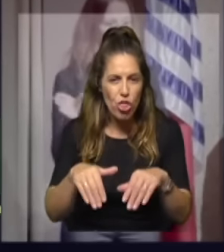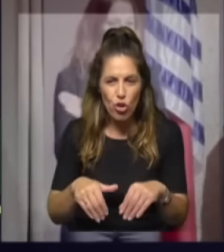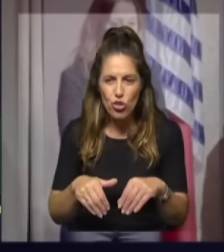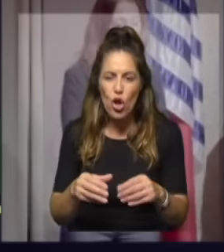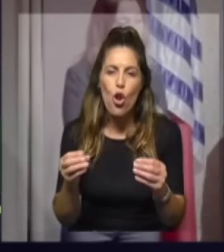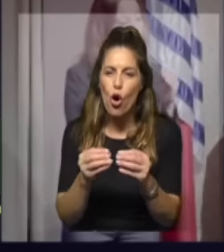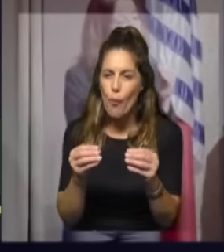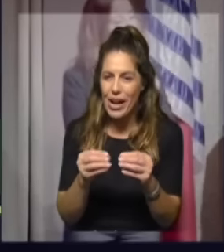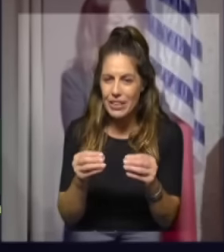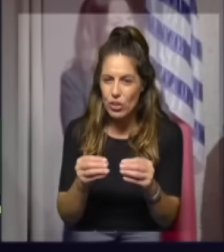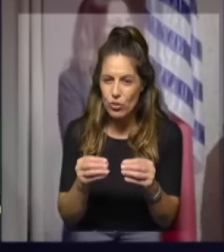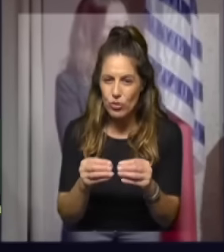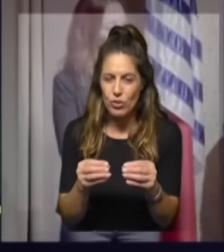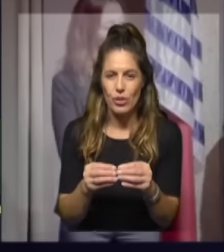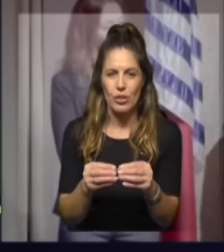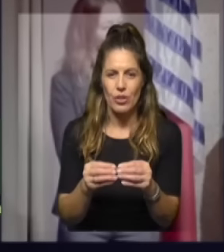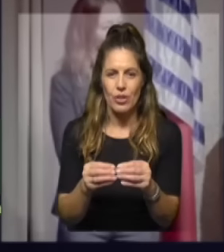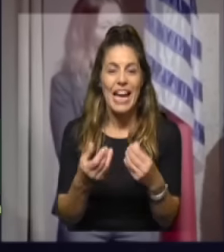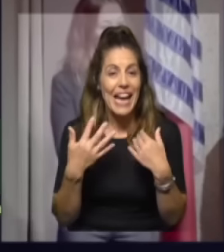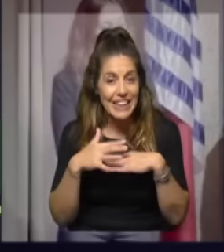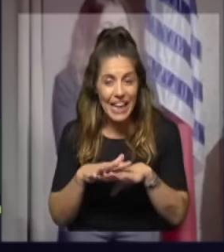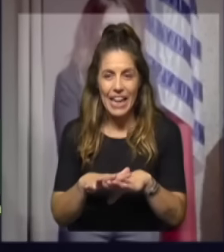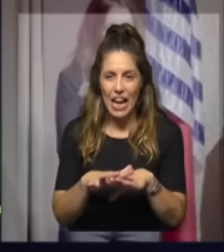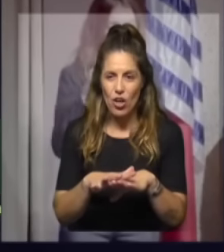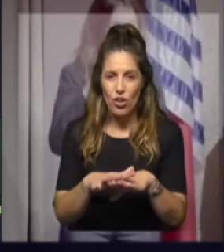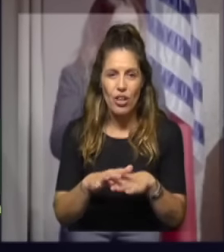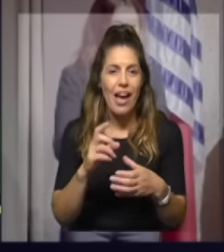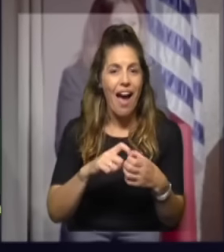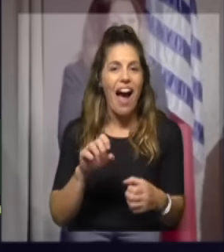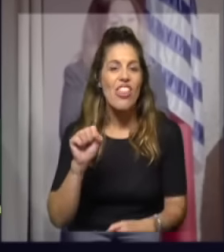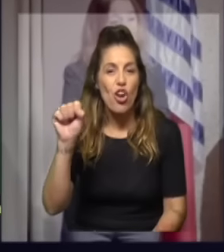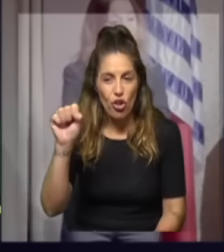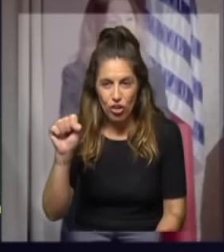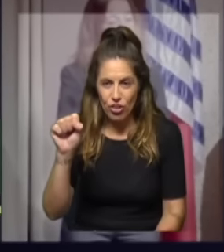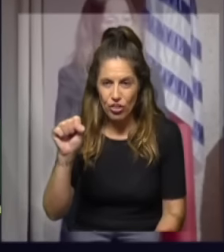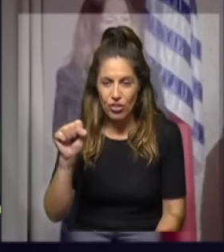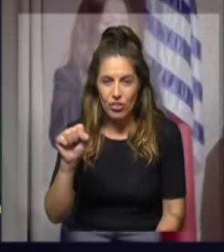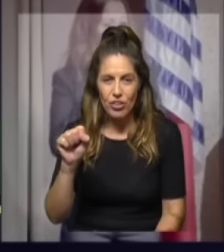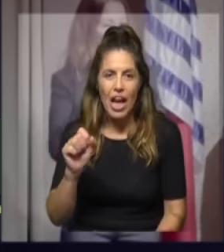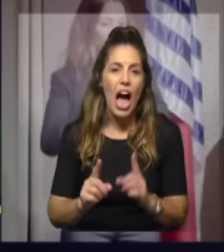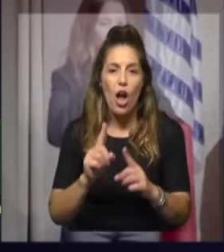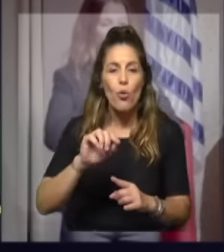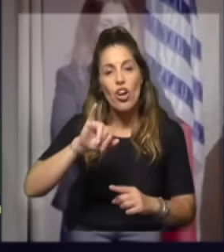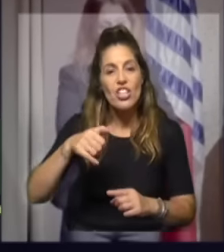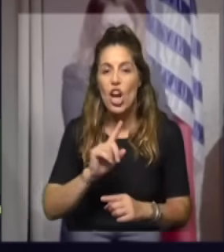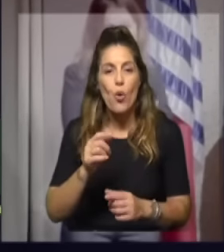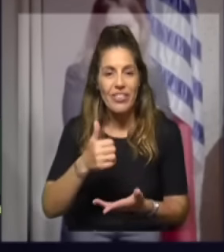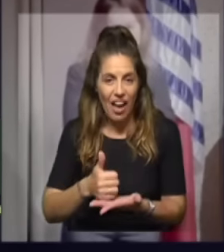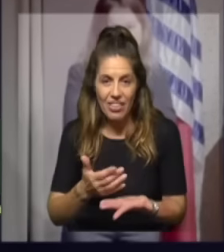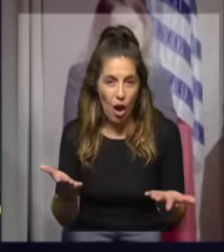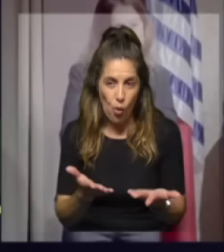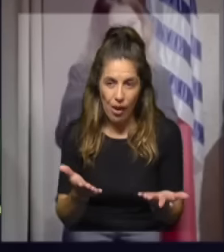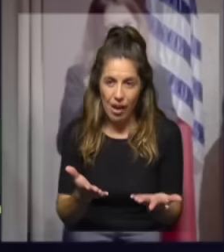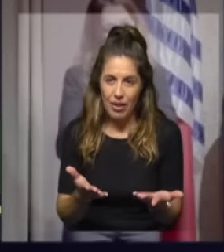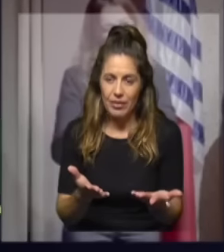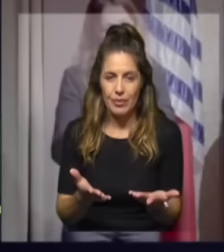los compañeros que integraron aom que integran a diom y algunos que ya no están que se fueron